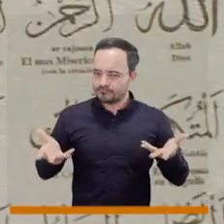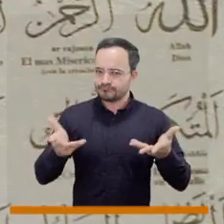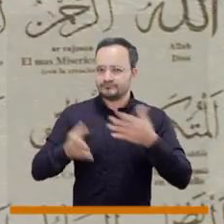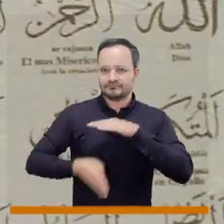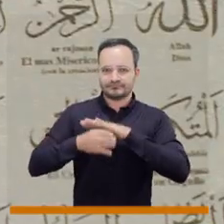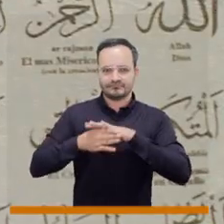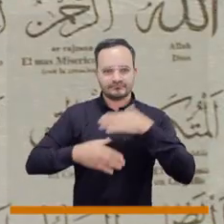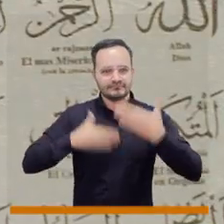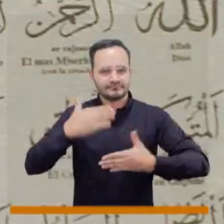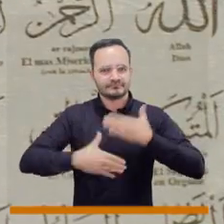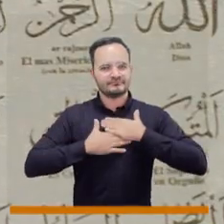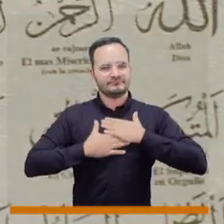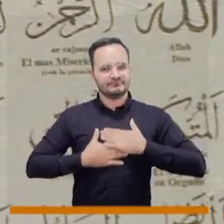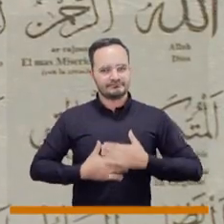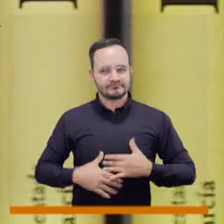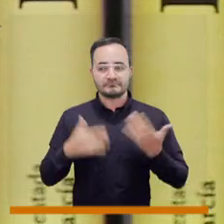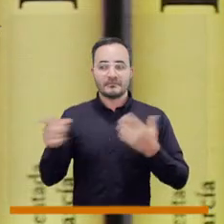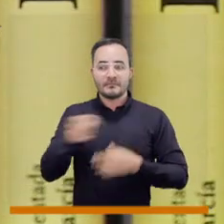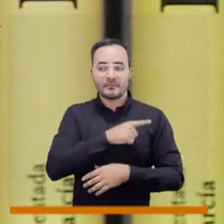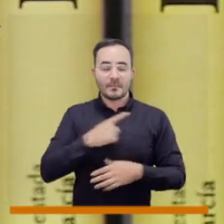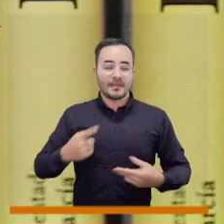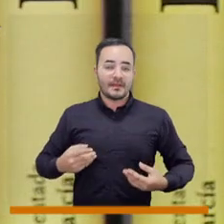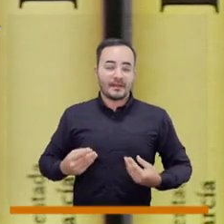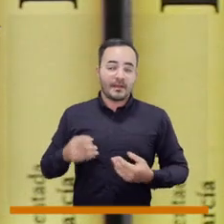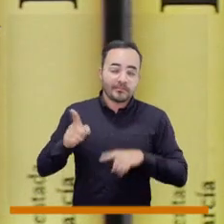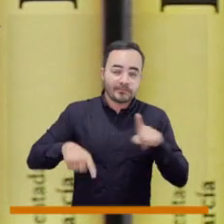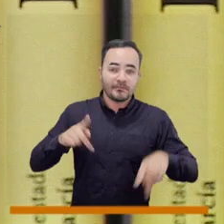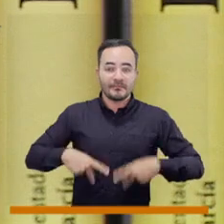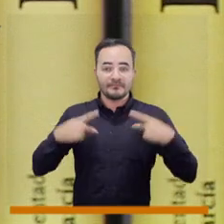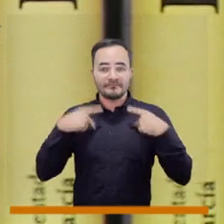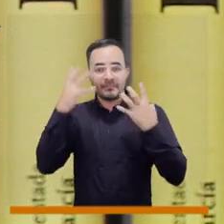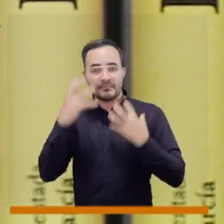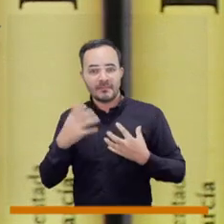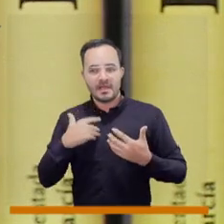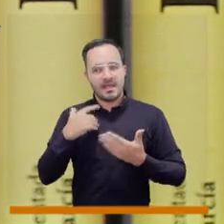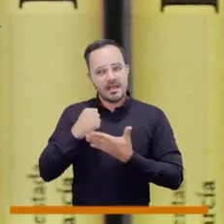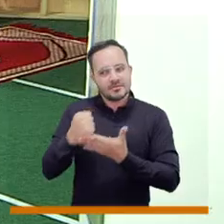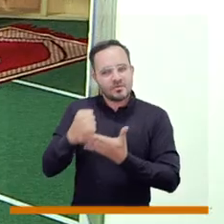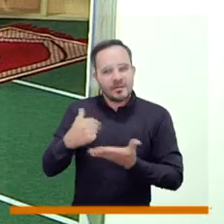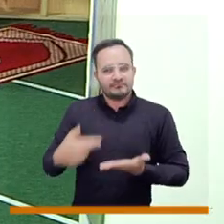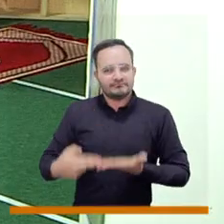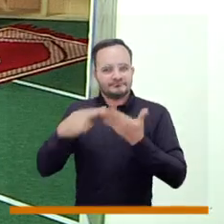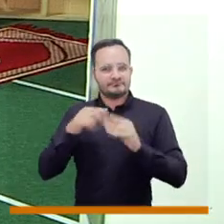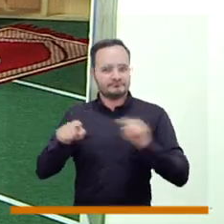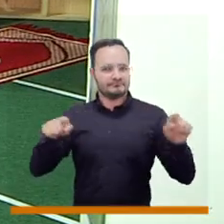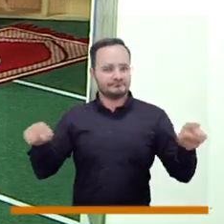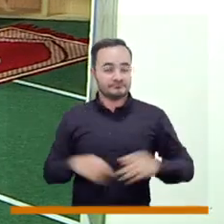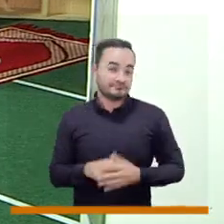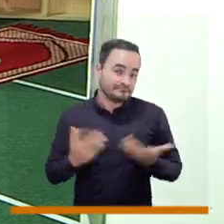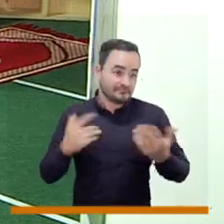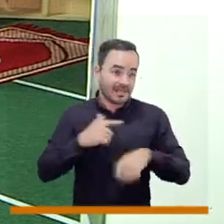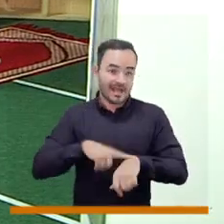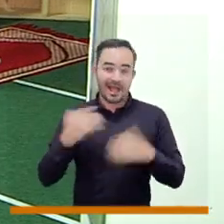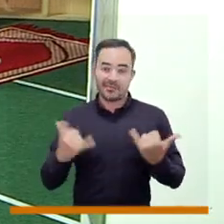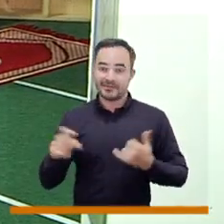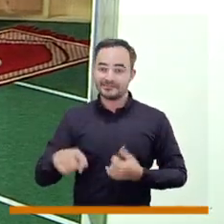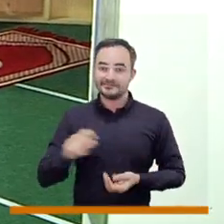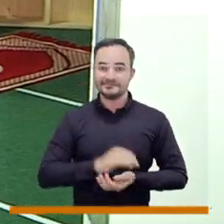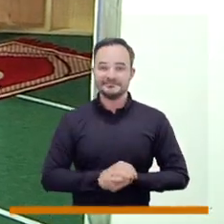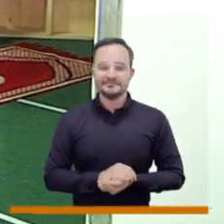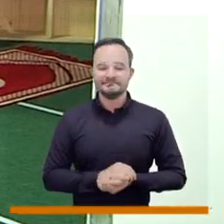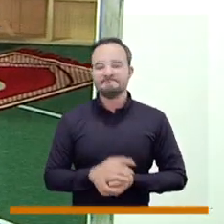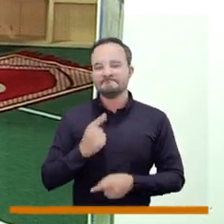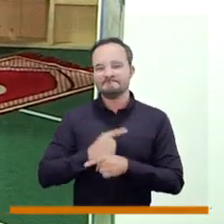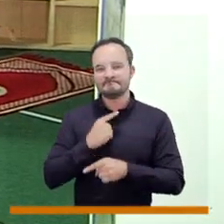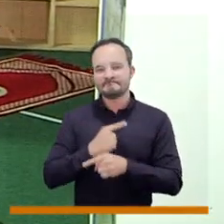importante por la ciudad de recuperación de muchas vidas, que es lo que necesitamos en este tiempo. Muy bien, pues bueno,